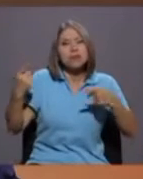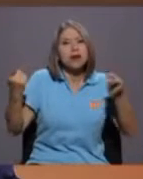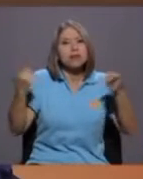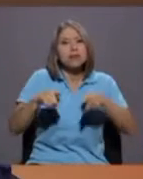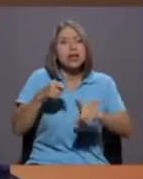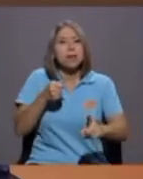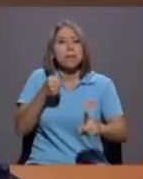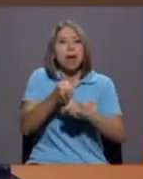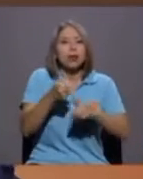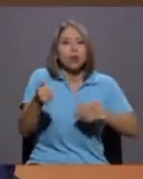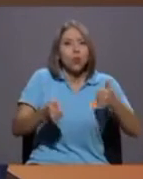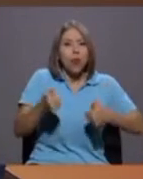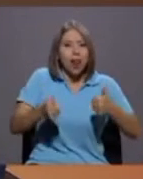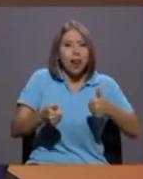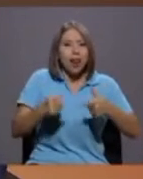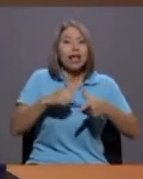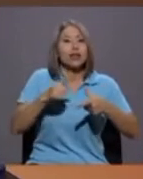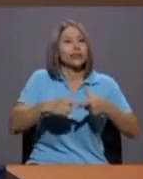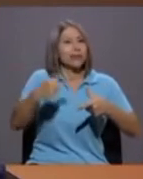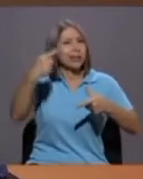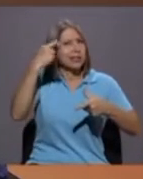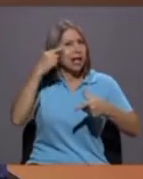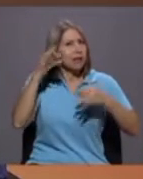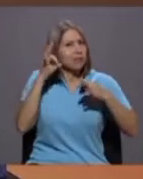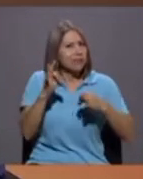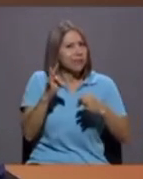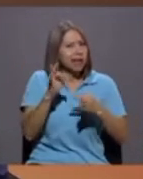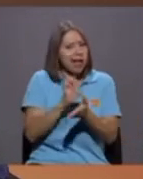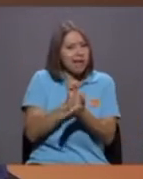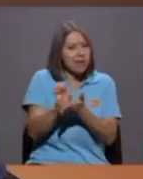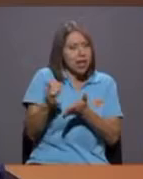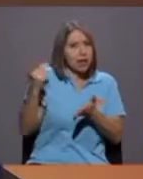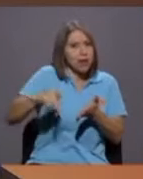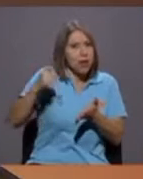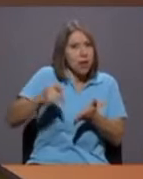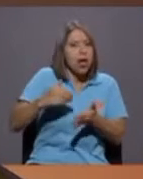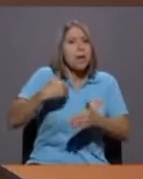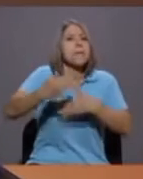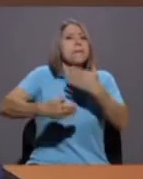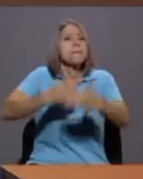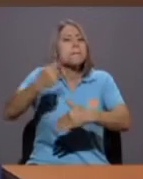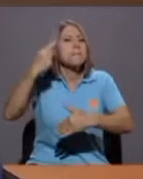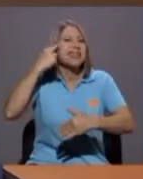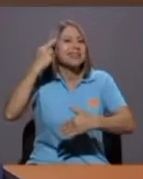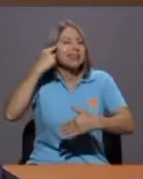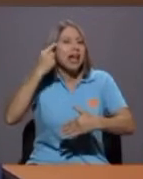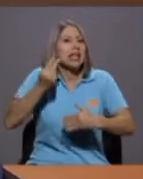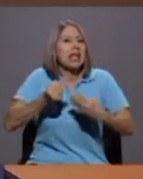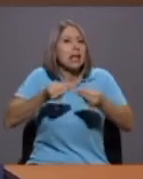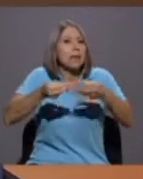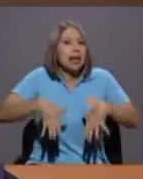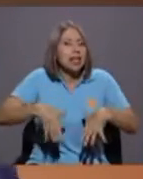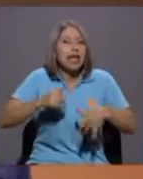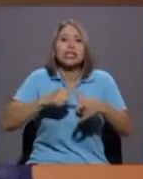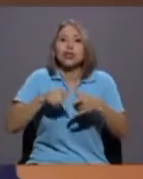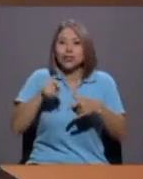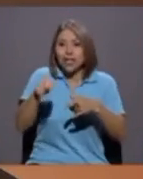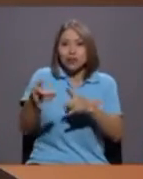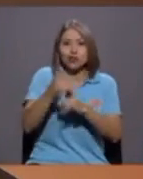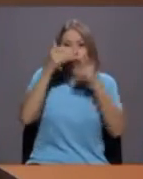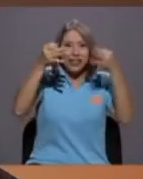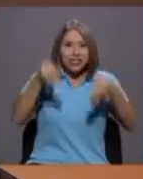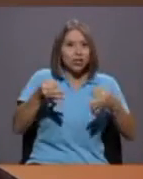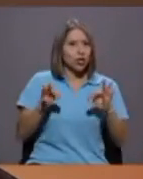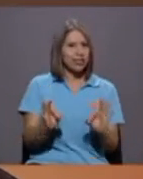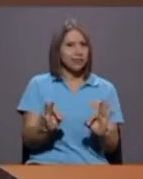impacto tomar la previsión, hacer las estimaciones de las pérdidas futuras y toman decisiones de inversión. De tal manera, por ejemplo, que